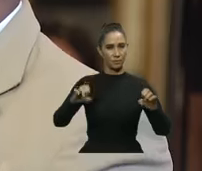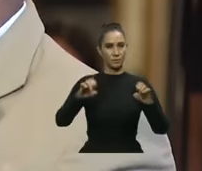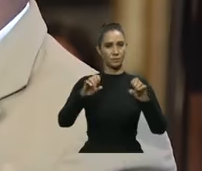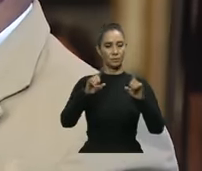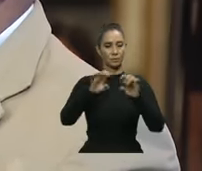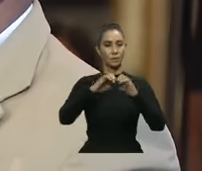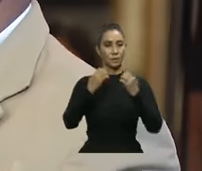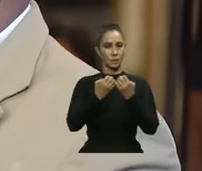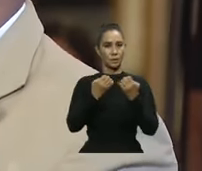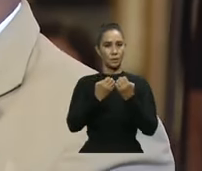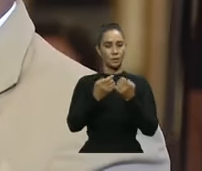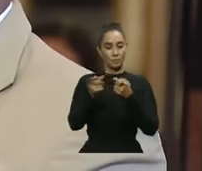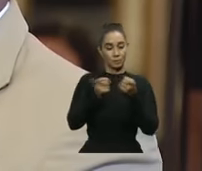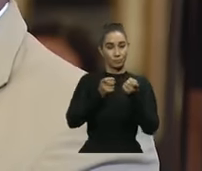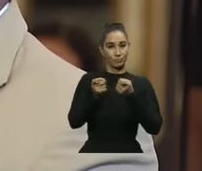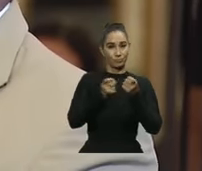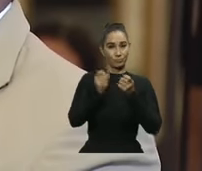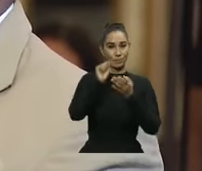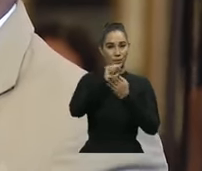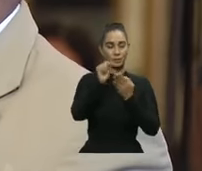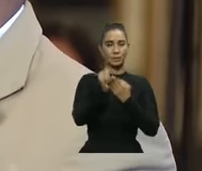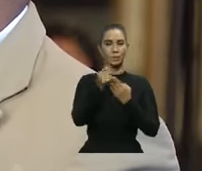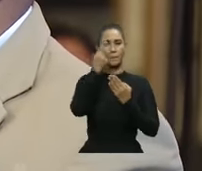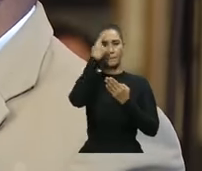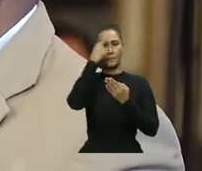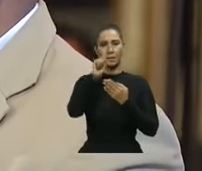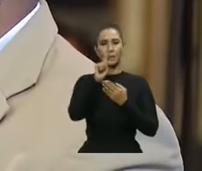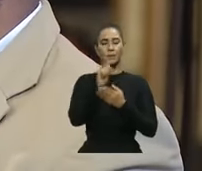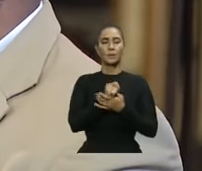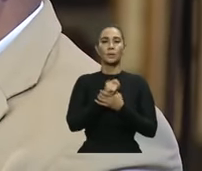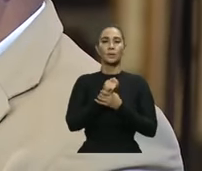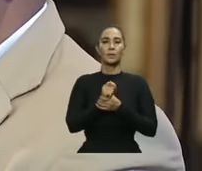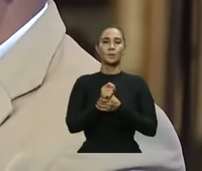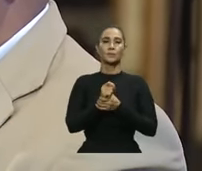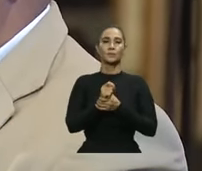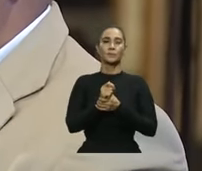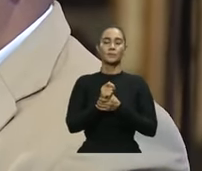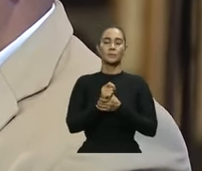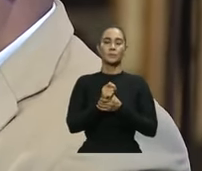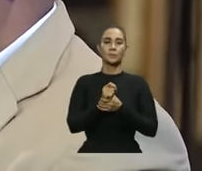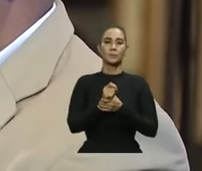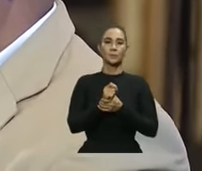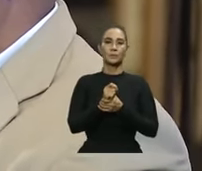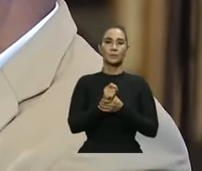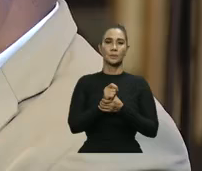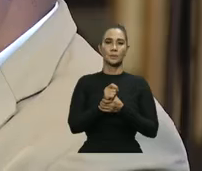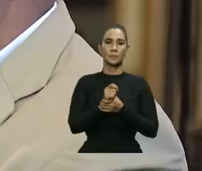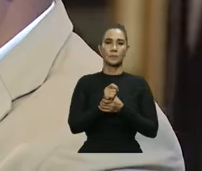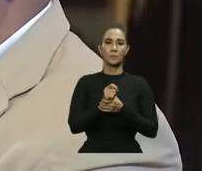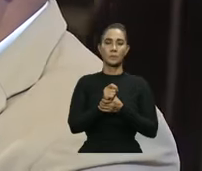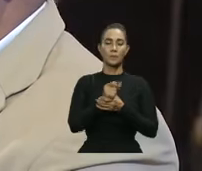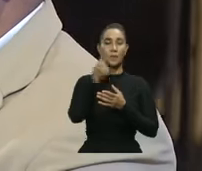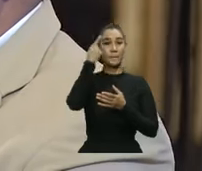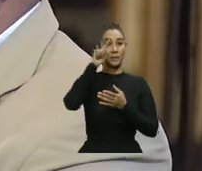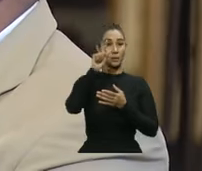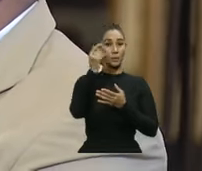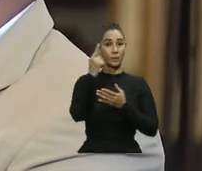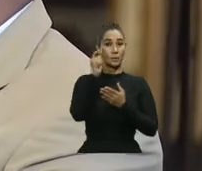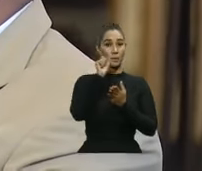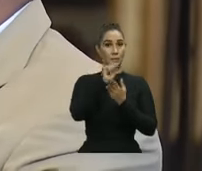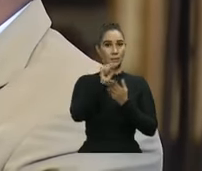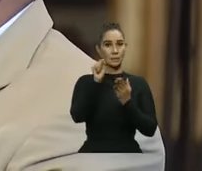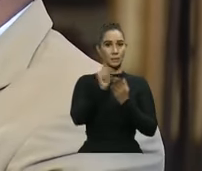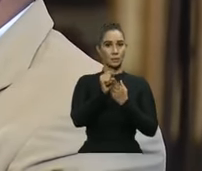para mitigar esta situación. Sin embargo, presidente, hay una situación en el